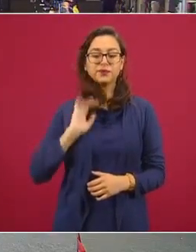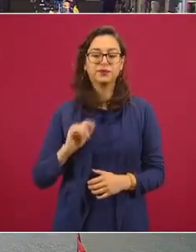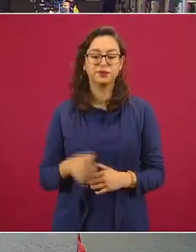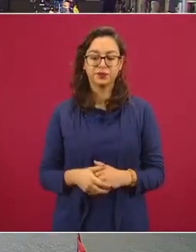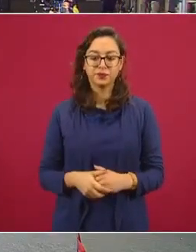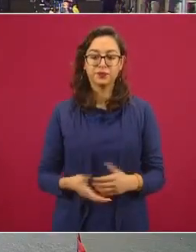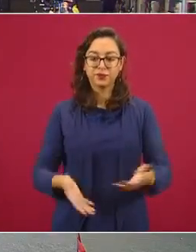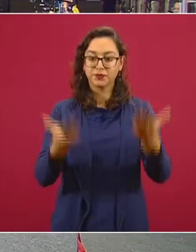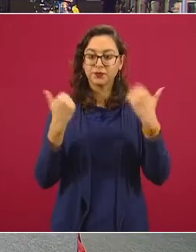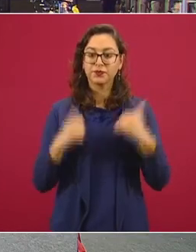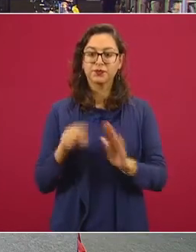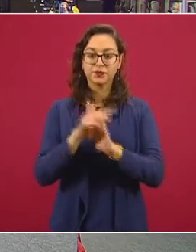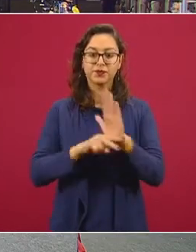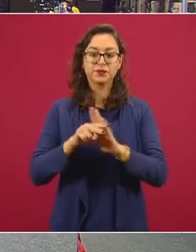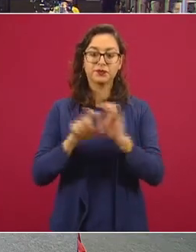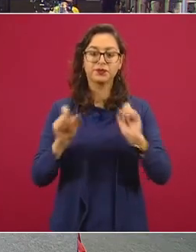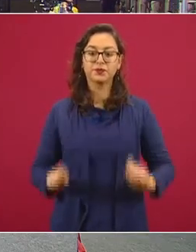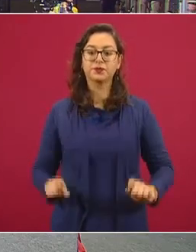Vamos a los videos.